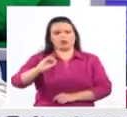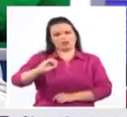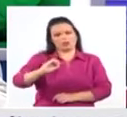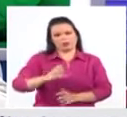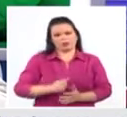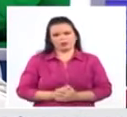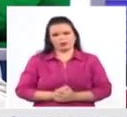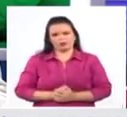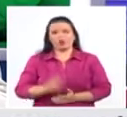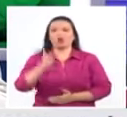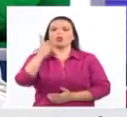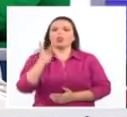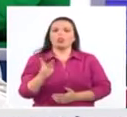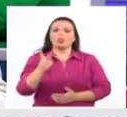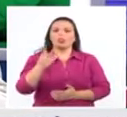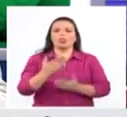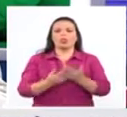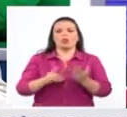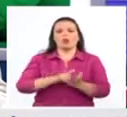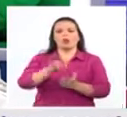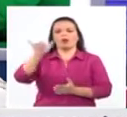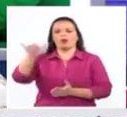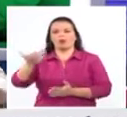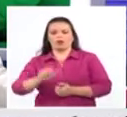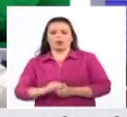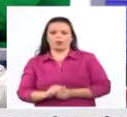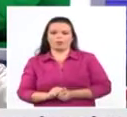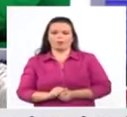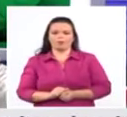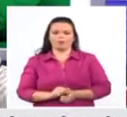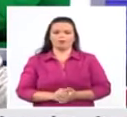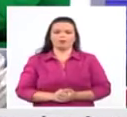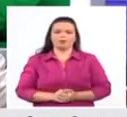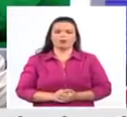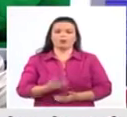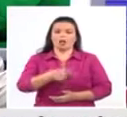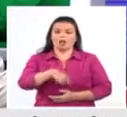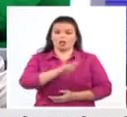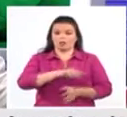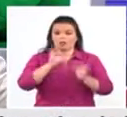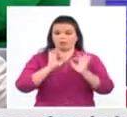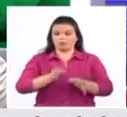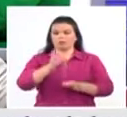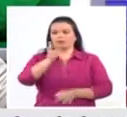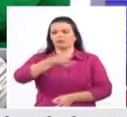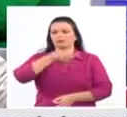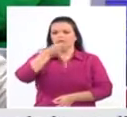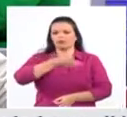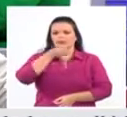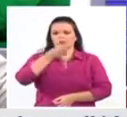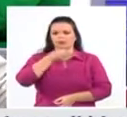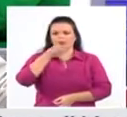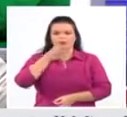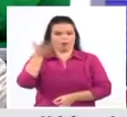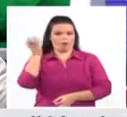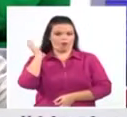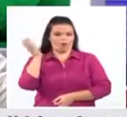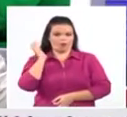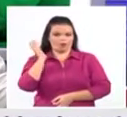evacuados, los 55 retornados después del diagnóstico, y ayer, como ya también yo dije inicialmente,